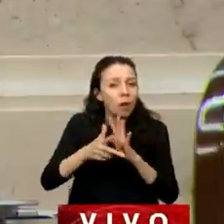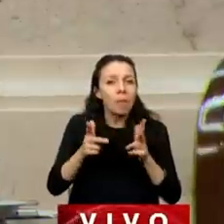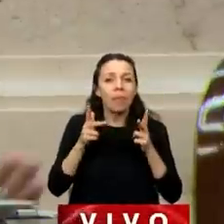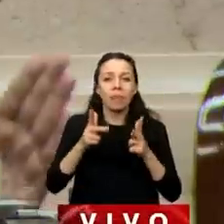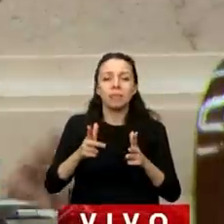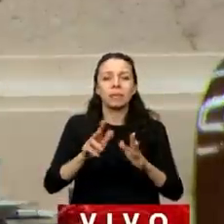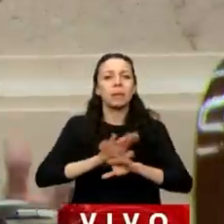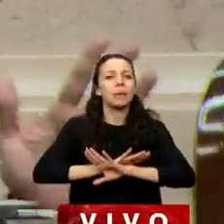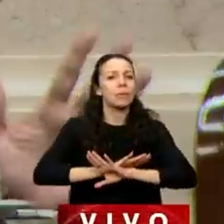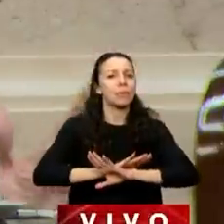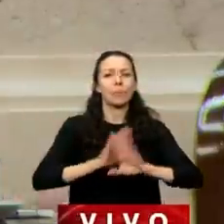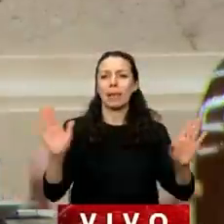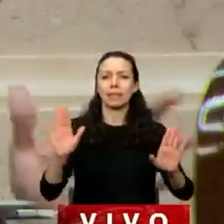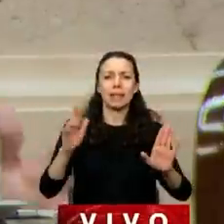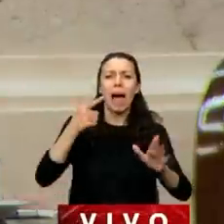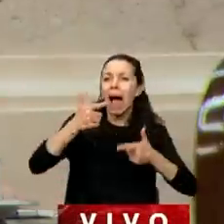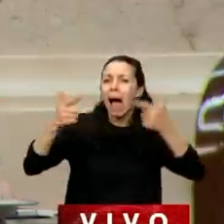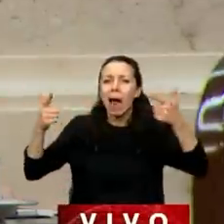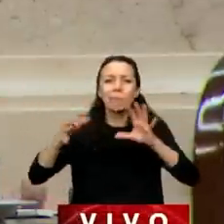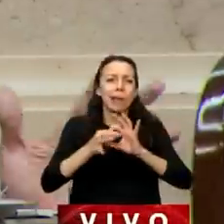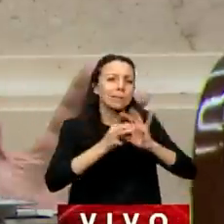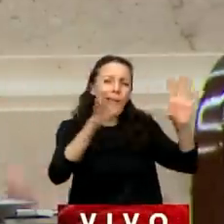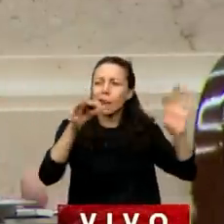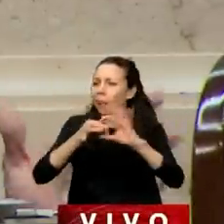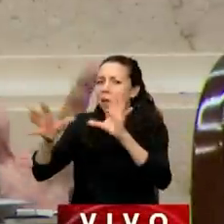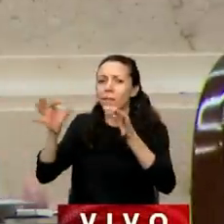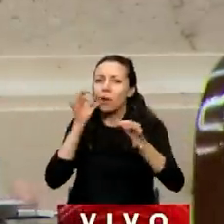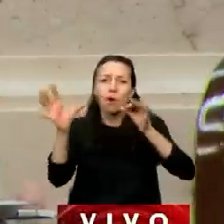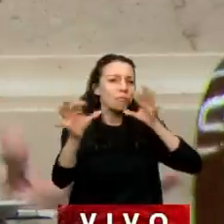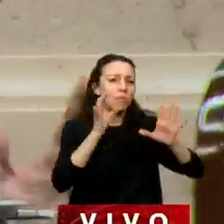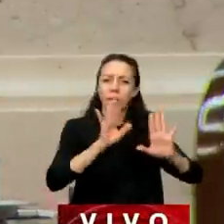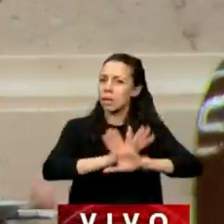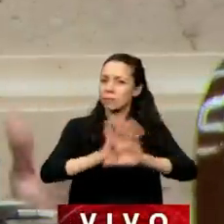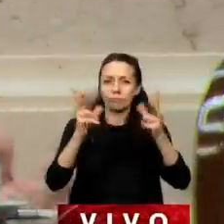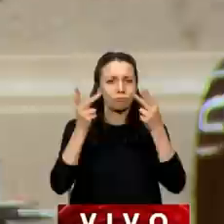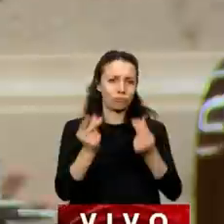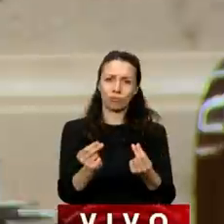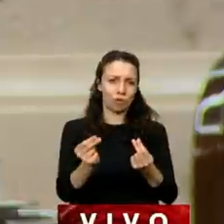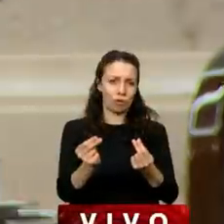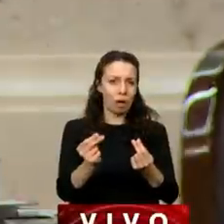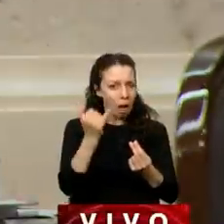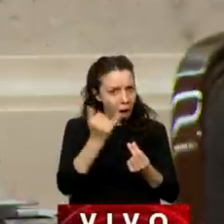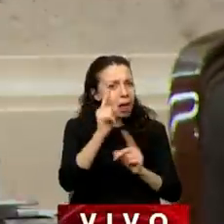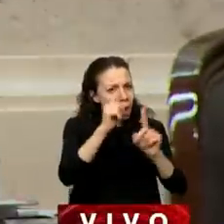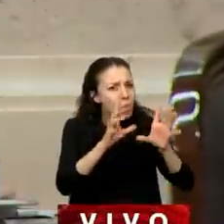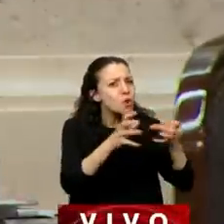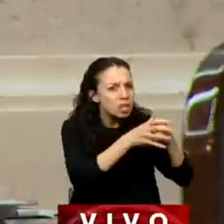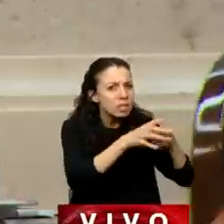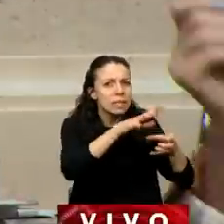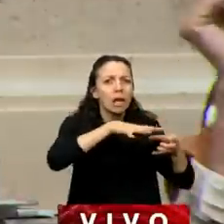no a la libre portación de armas a la que nos quieren llevar algunos sectores